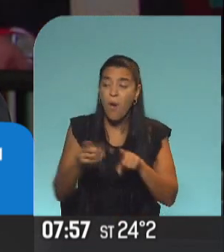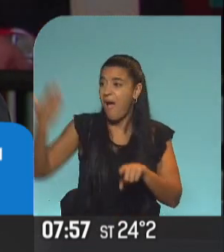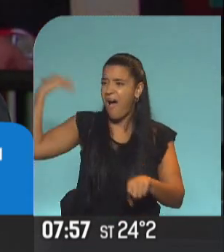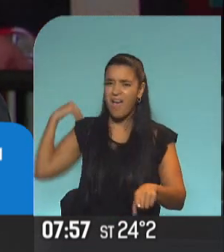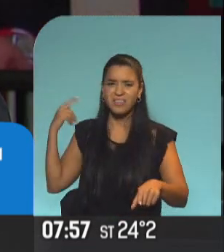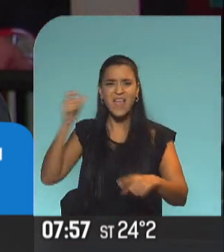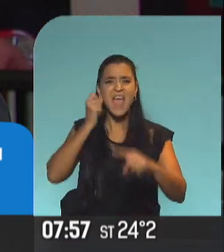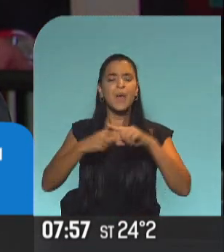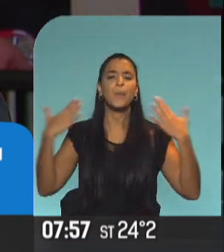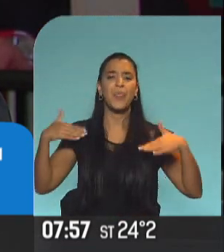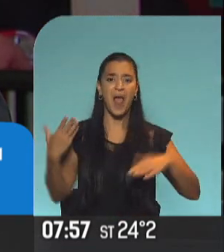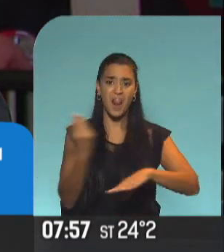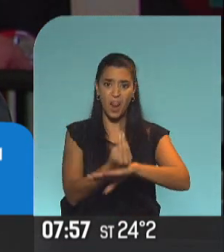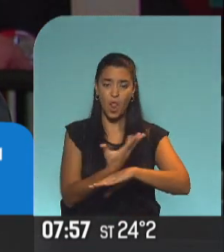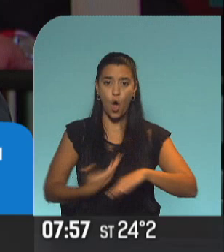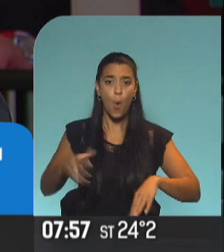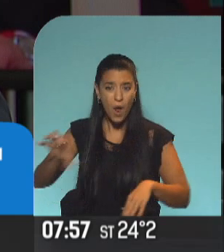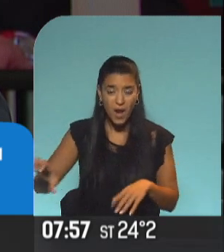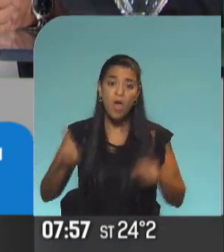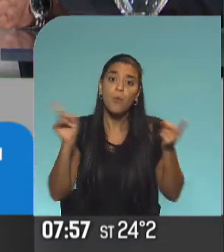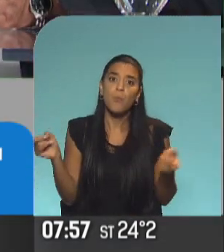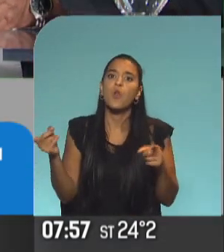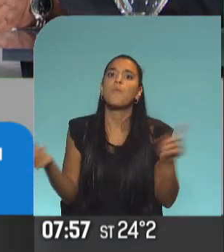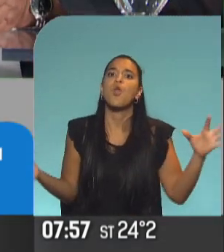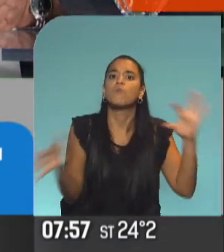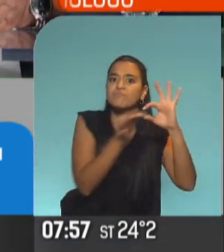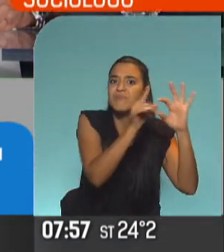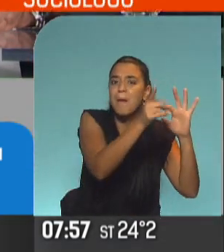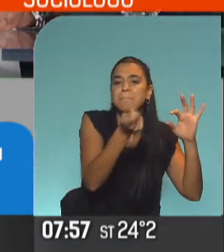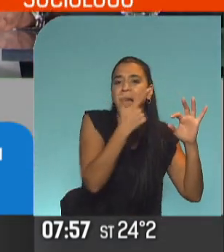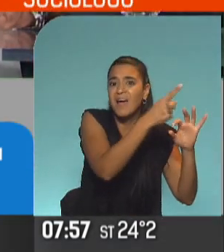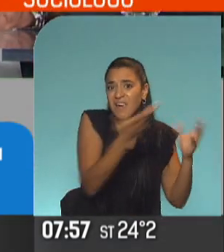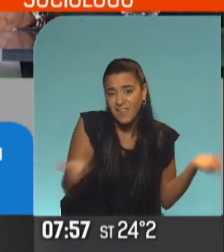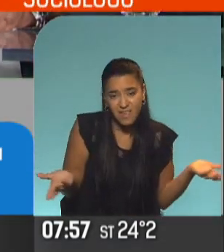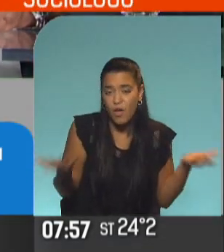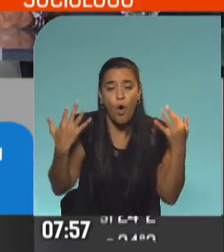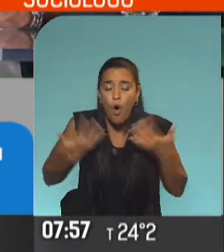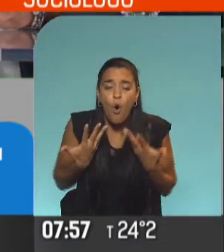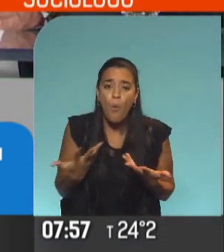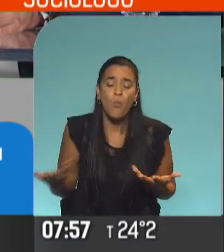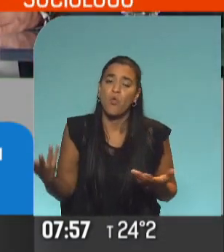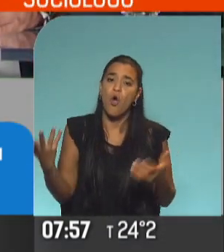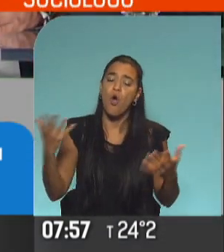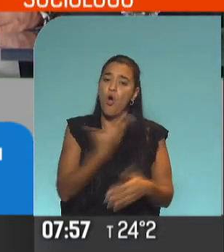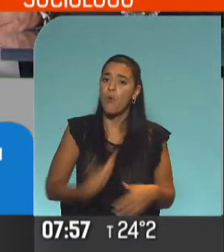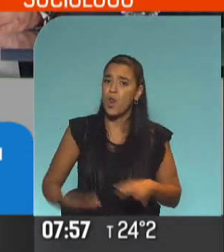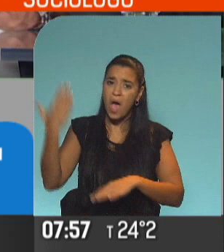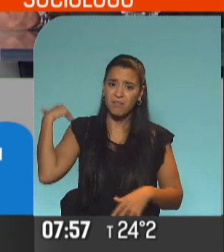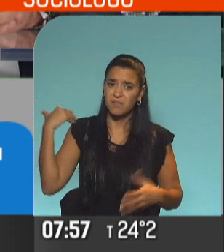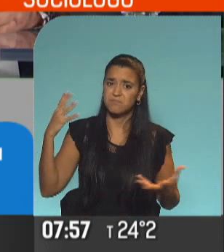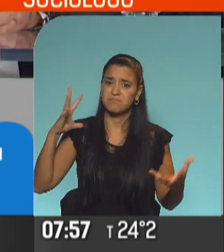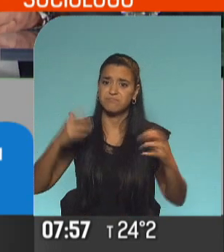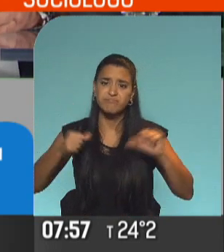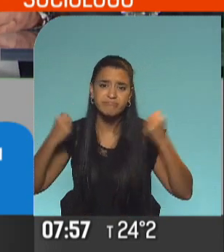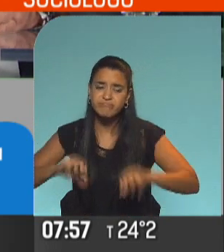Y haber gobernado Vidal bajo la hegemonía del gobierno nacional de Macri. O sea, es evidente que el gobierno anterior lastimó mucho el tejido